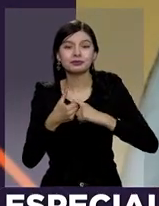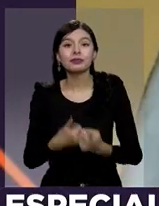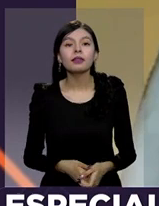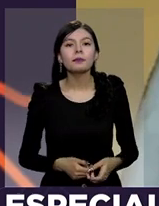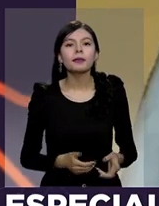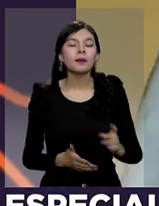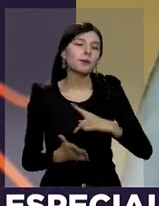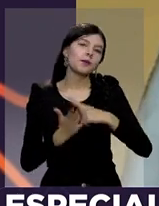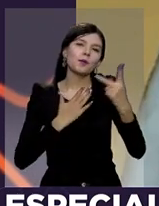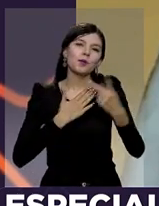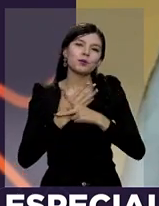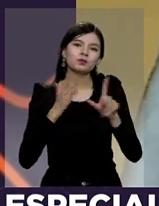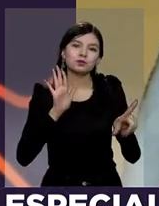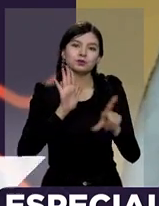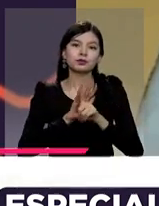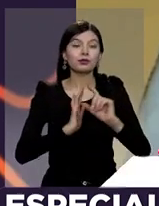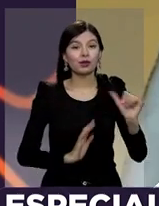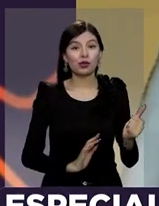para